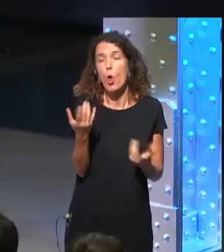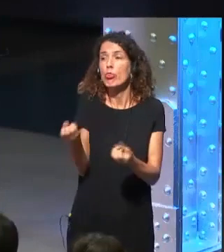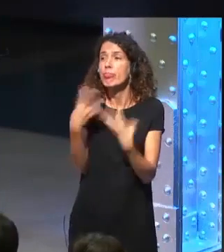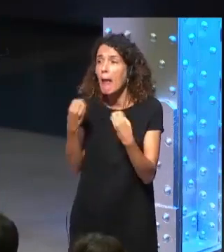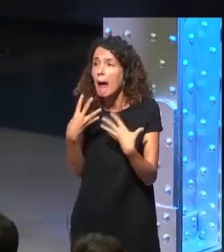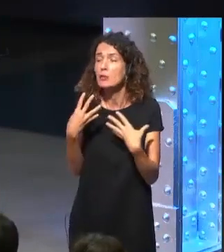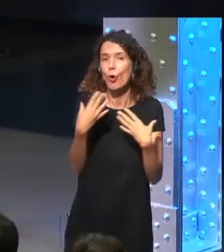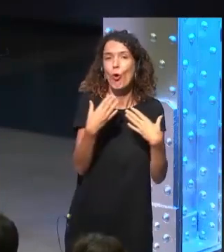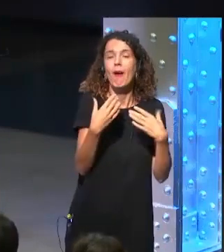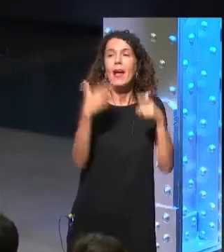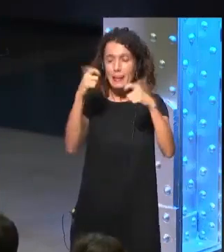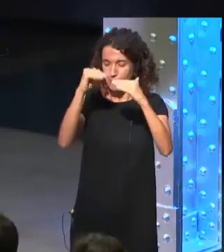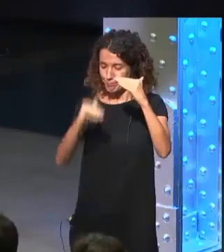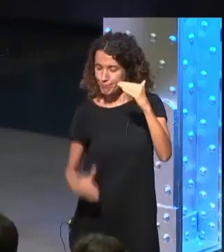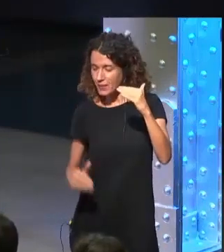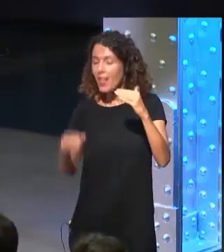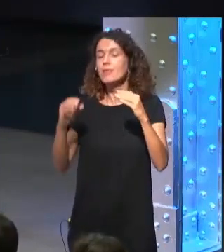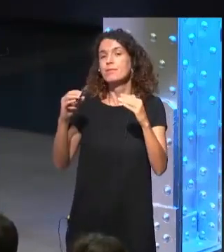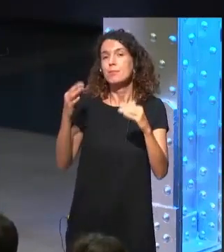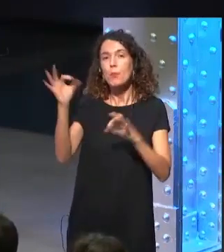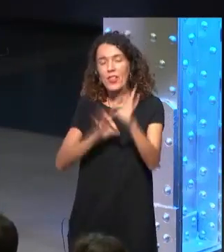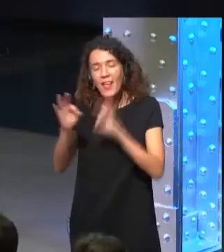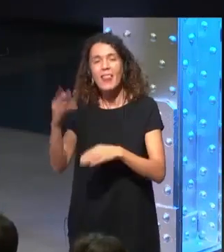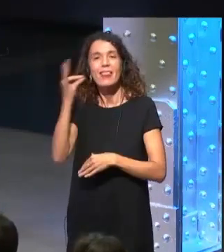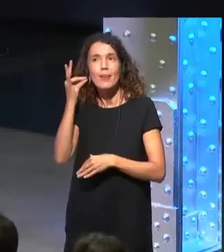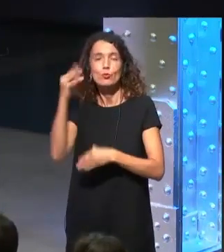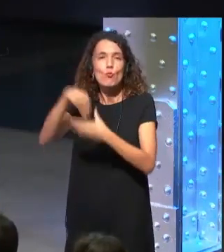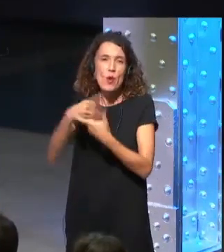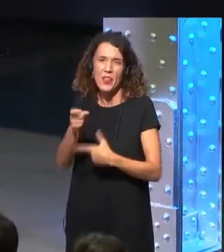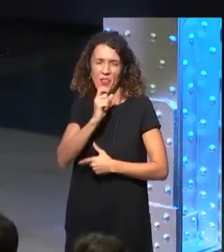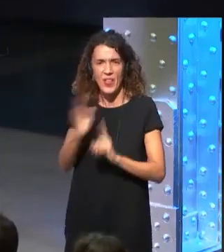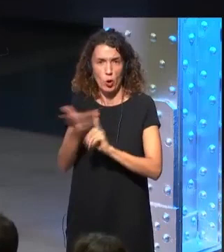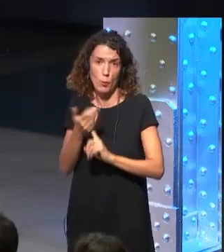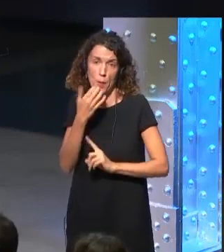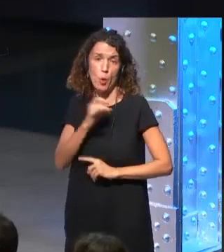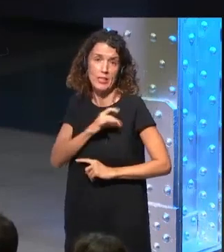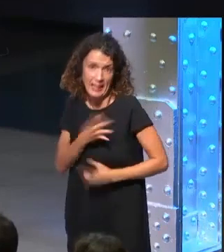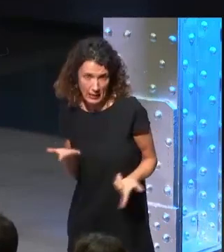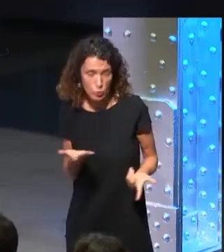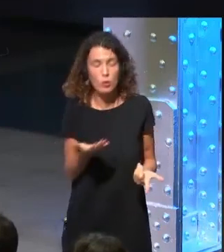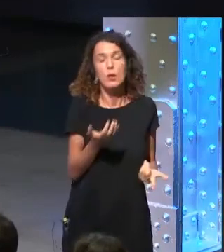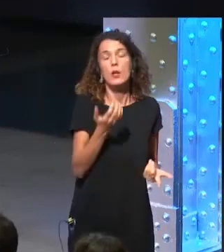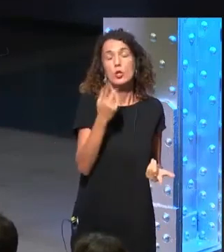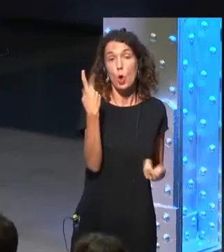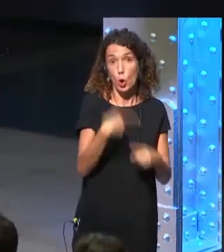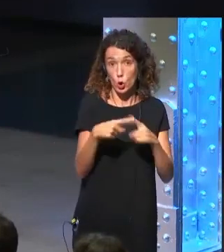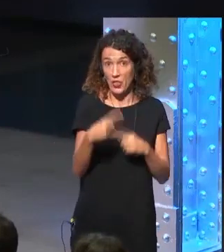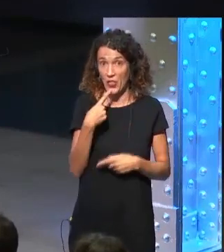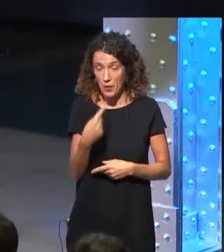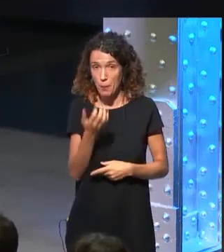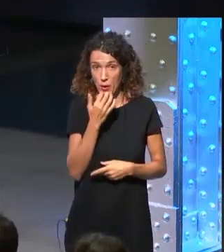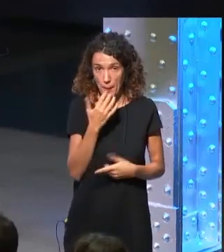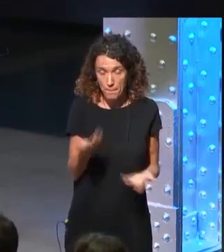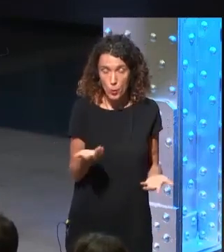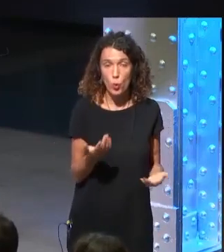obtener los datos por debajo de este nivel. Y creo que hay dos cosas que diría en este sentido. Una de